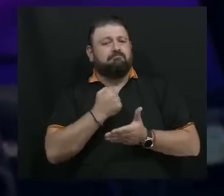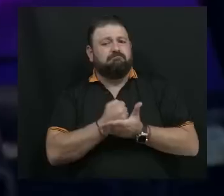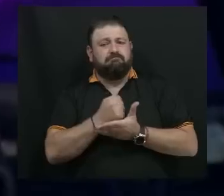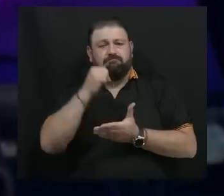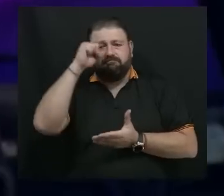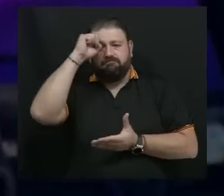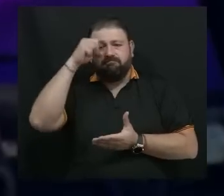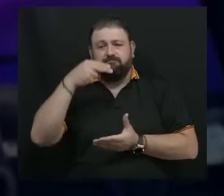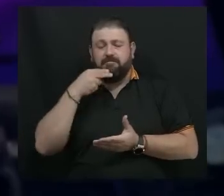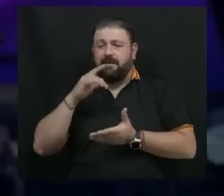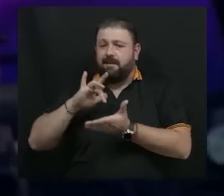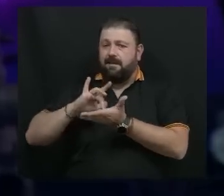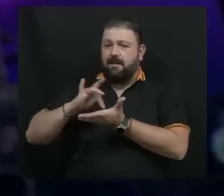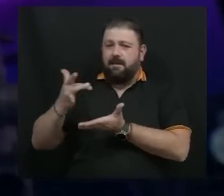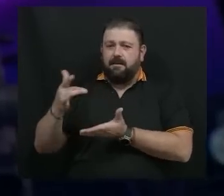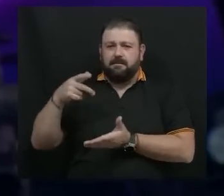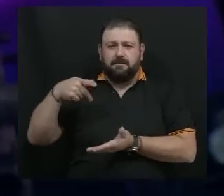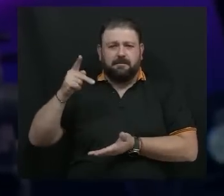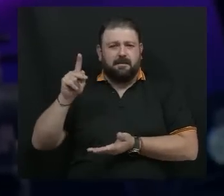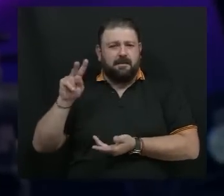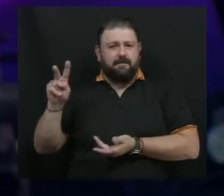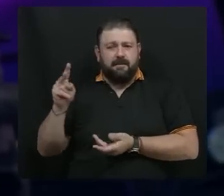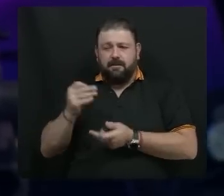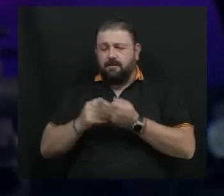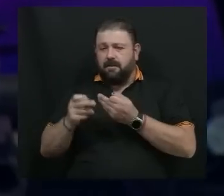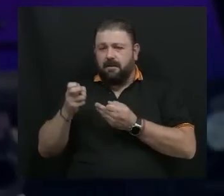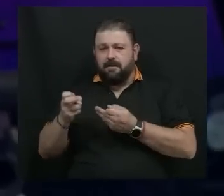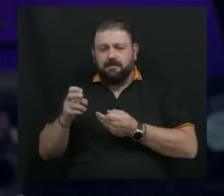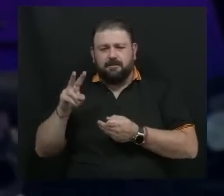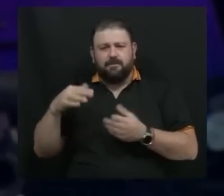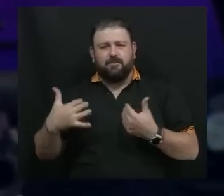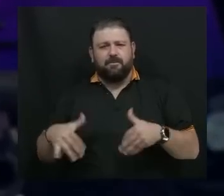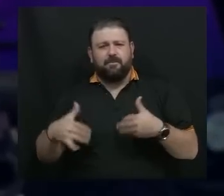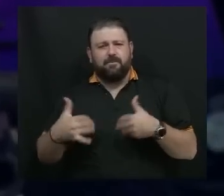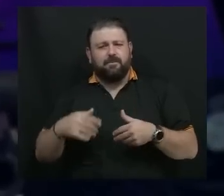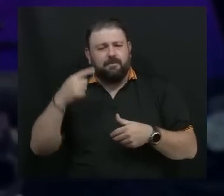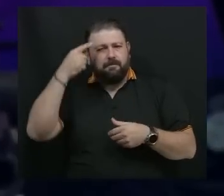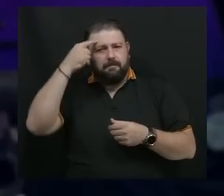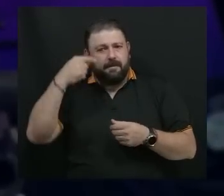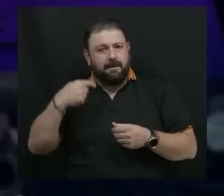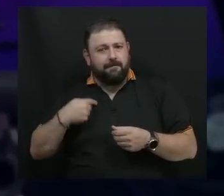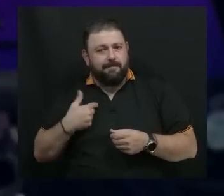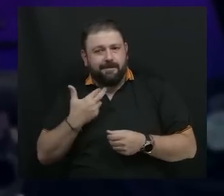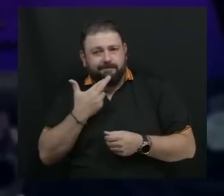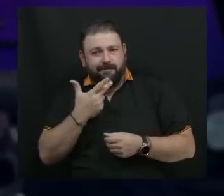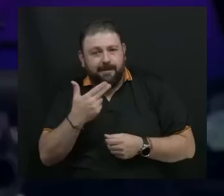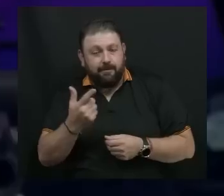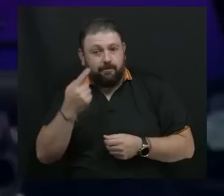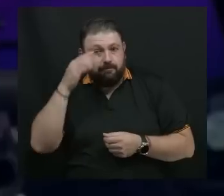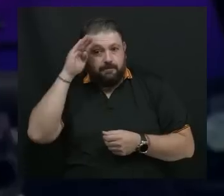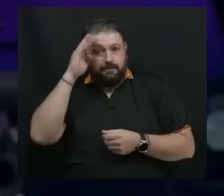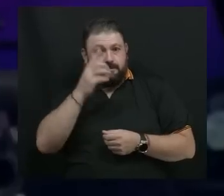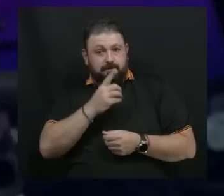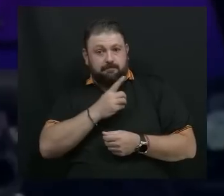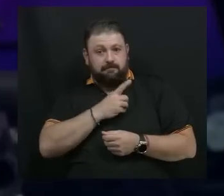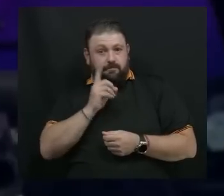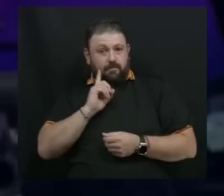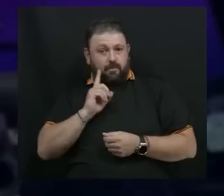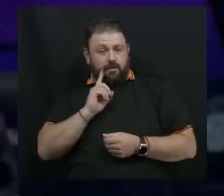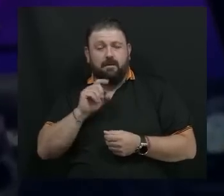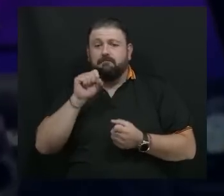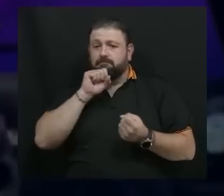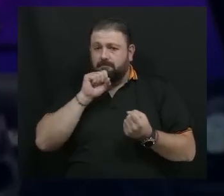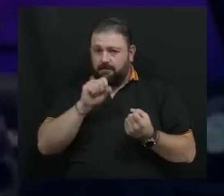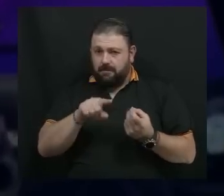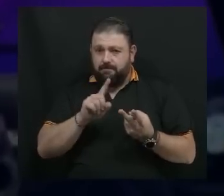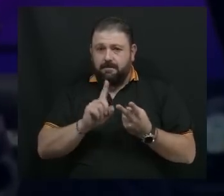gracias Kenia Vergara por tener esta herramienta tan maravillosa, no solamente para nosotras las mujeres, sino además para nuestros hombres,